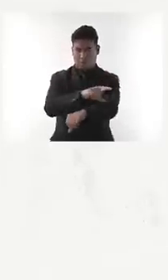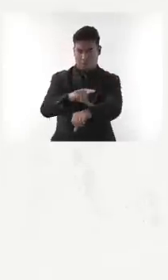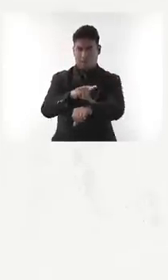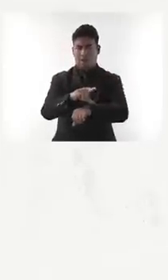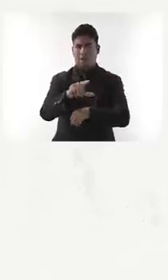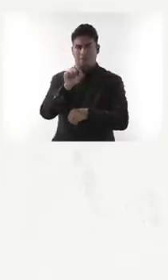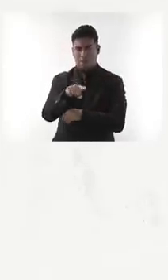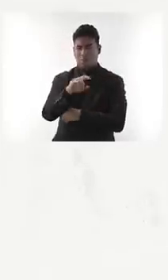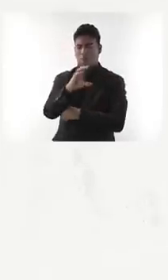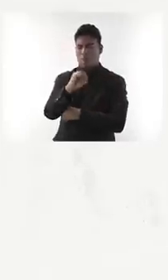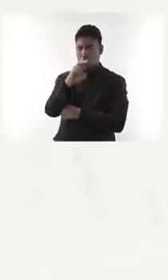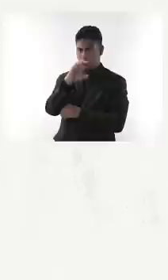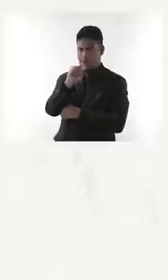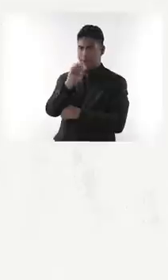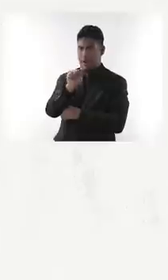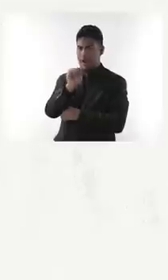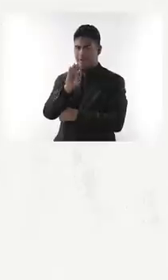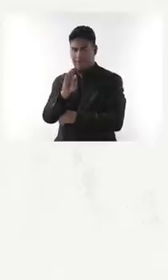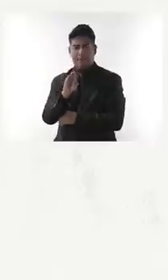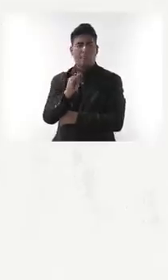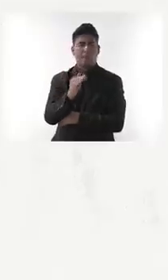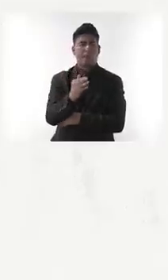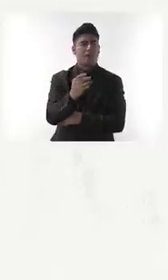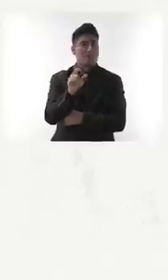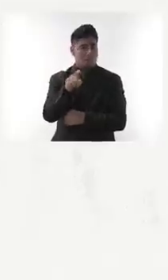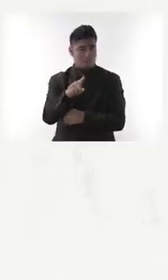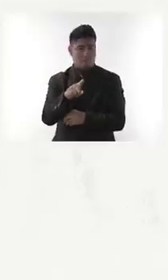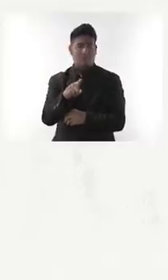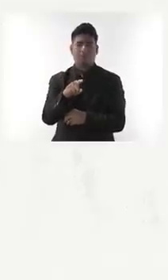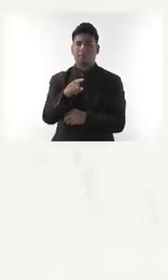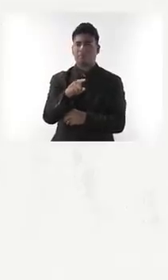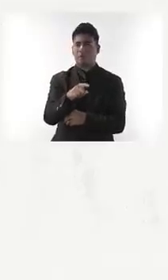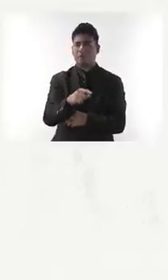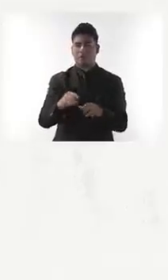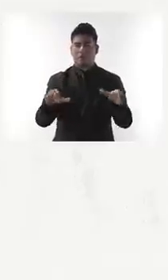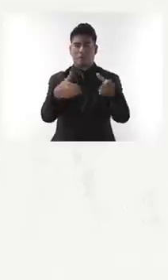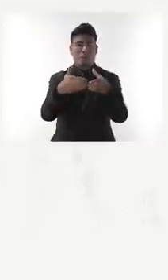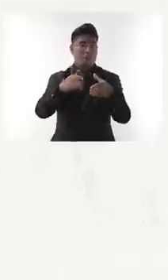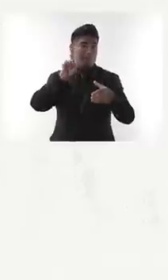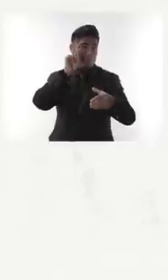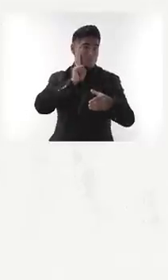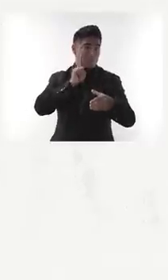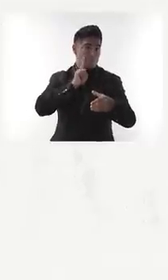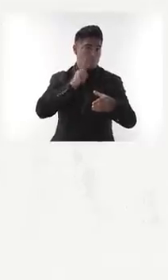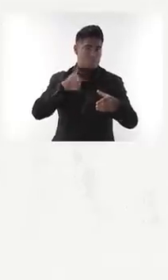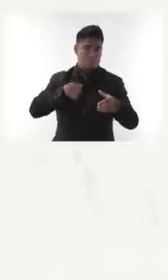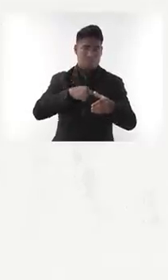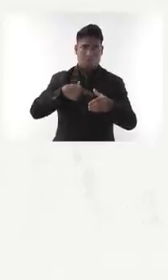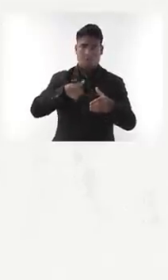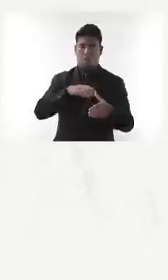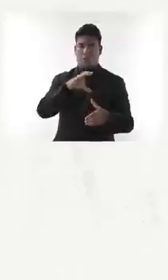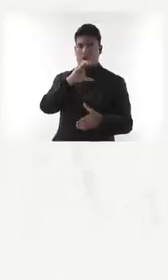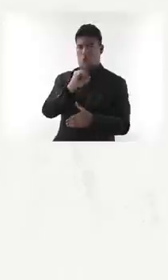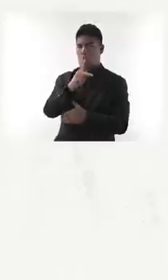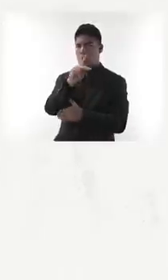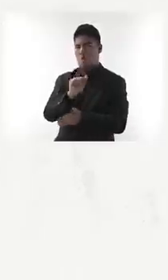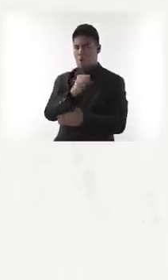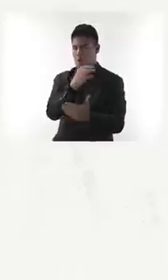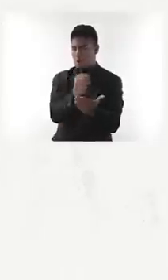Adicionalmente, a nivel de competencias femeniles, la Copa Oro W